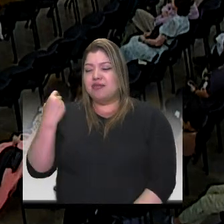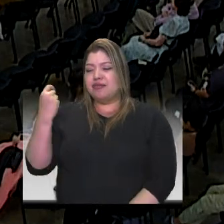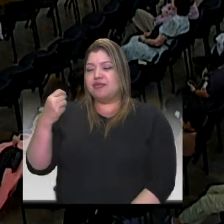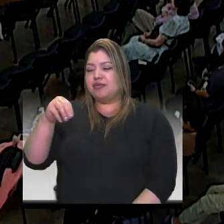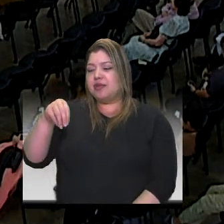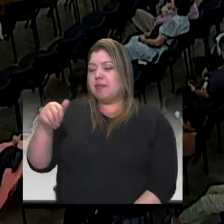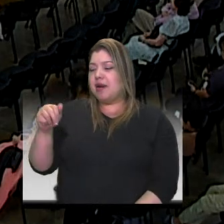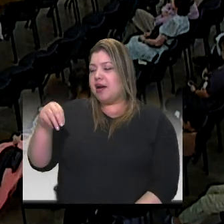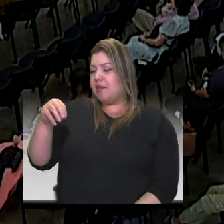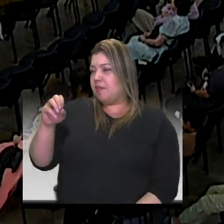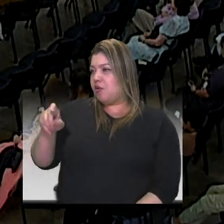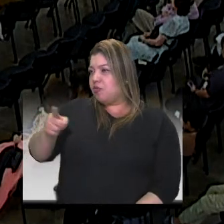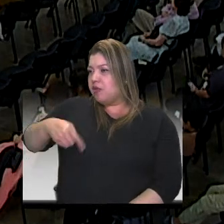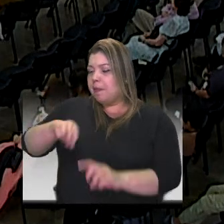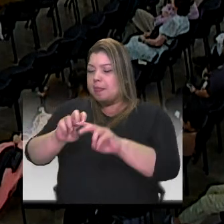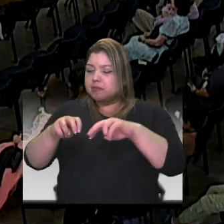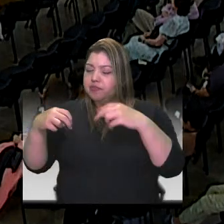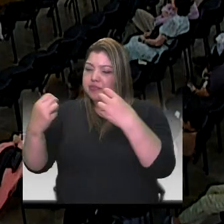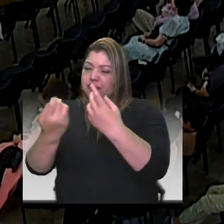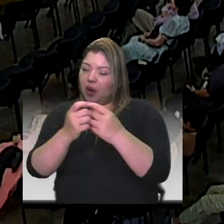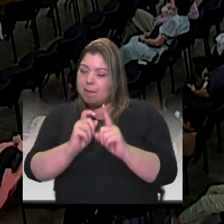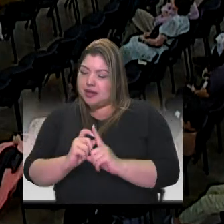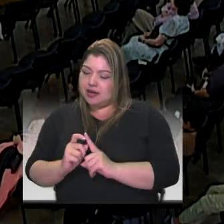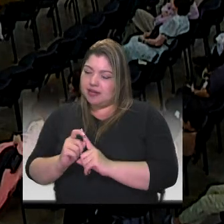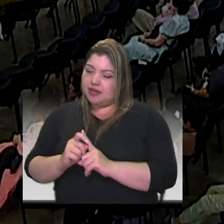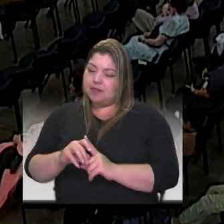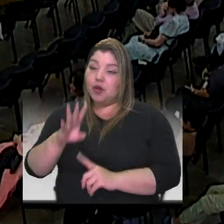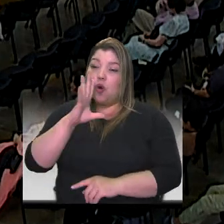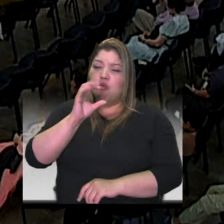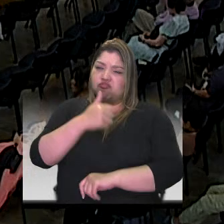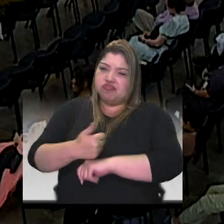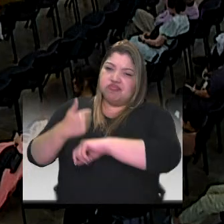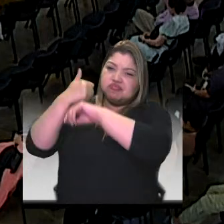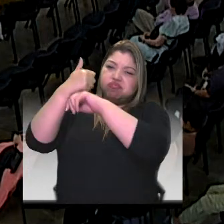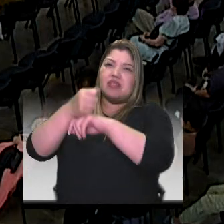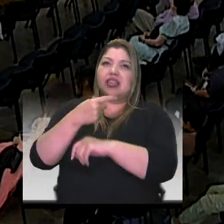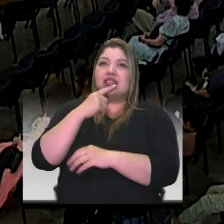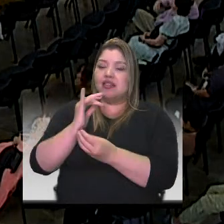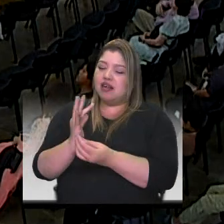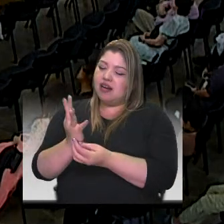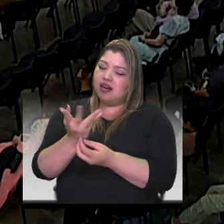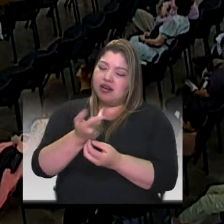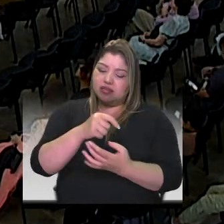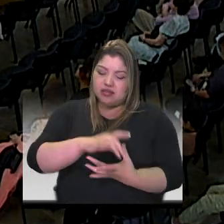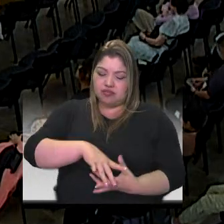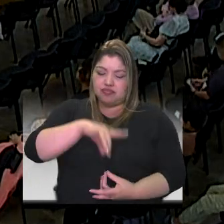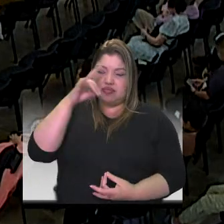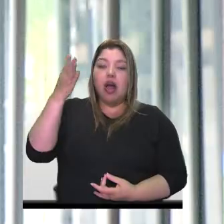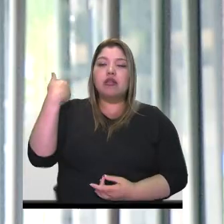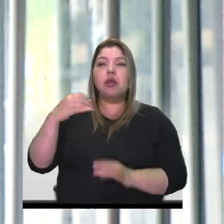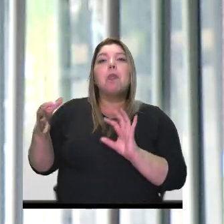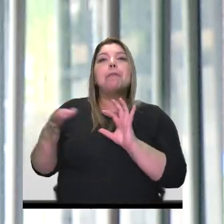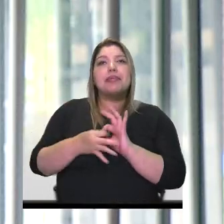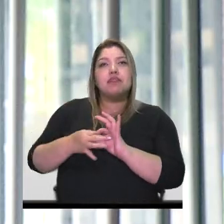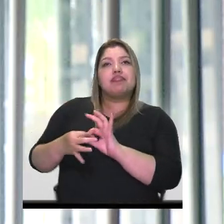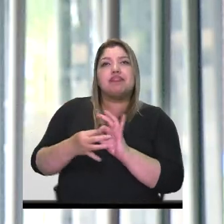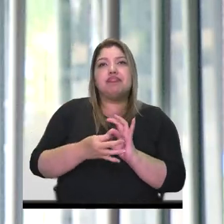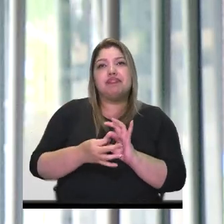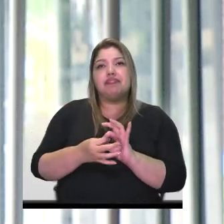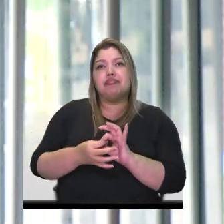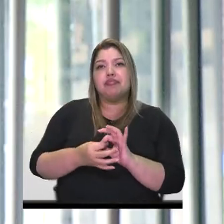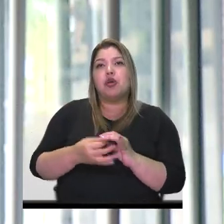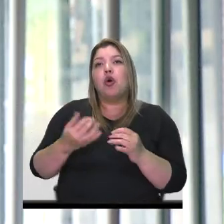que estuvimos en un círculo de palabra y él decía, por ejemplo, el arte y la espiritualidad antes estaban juntos. Hoy se ve como el